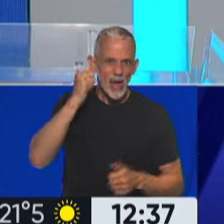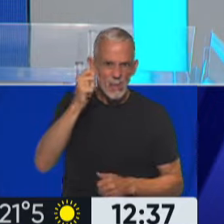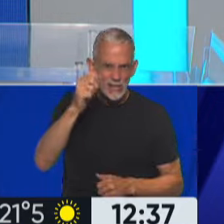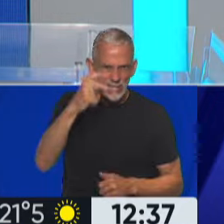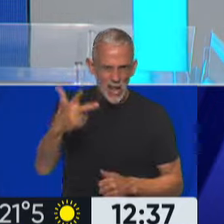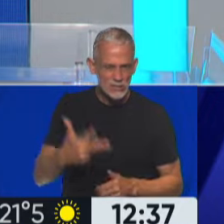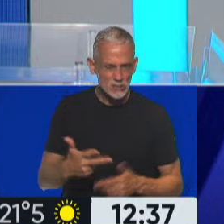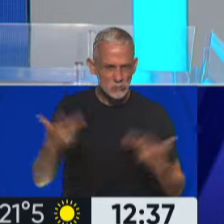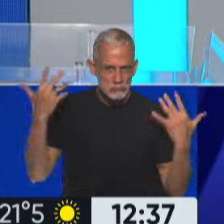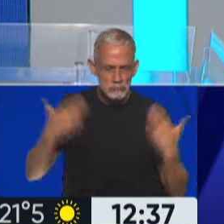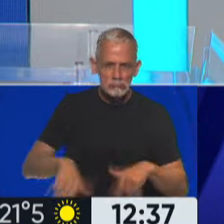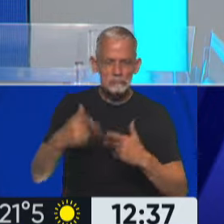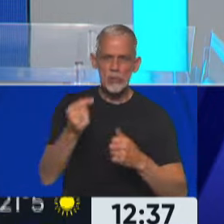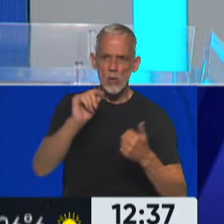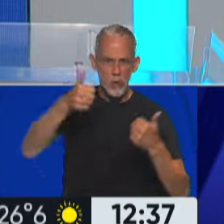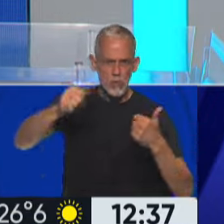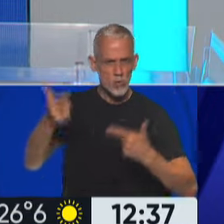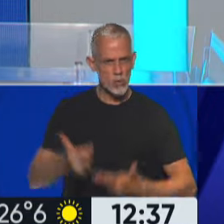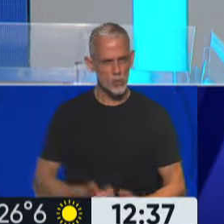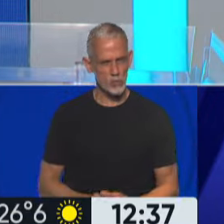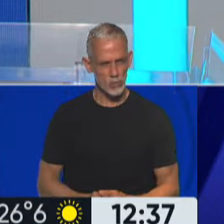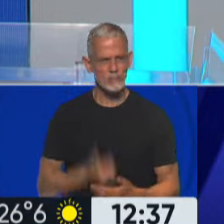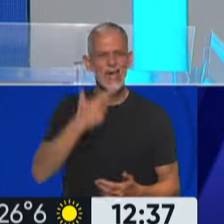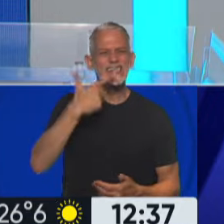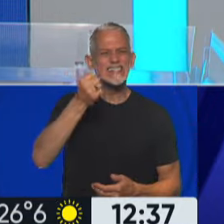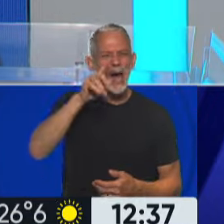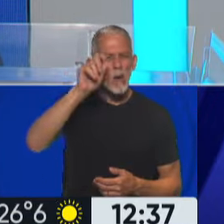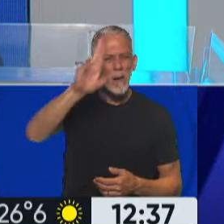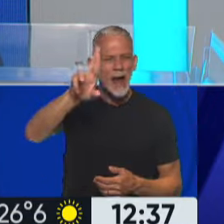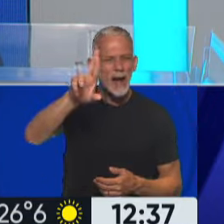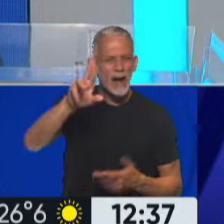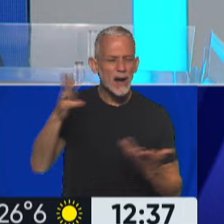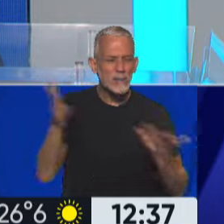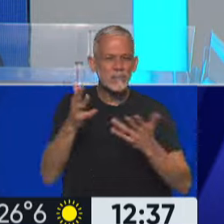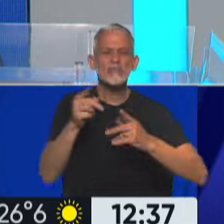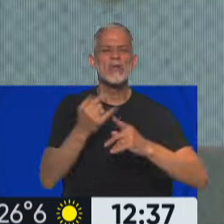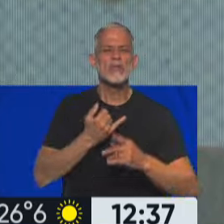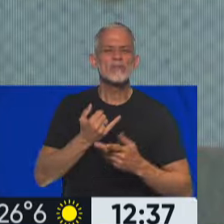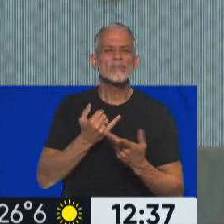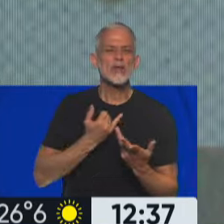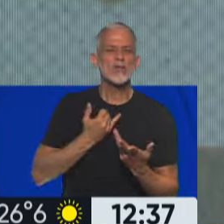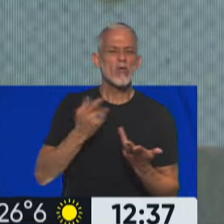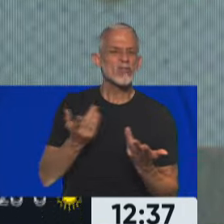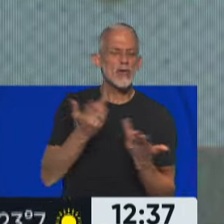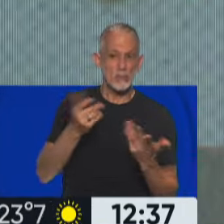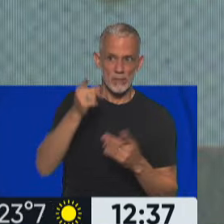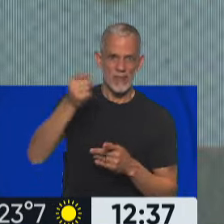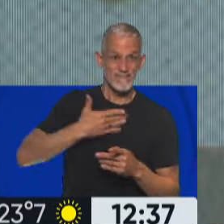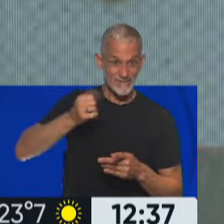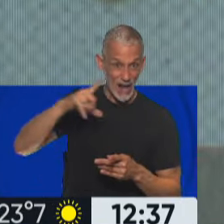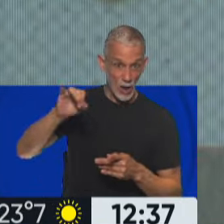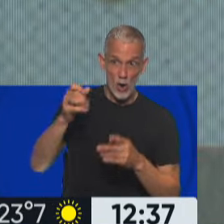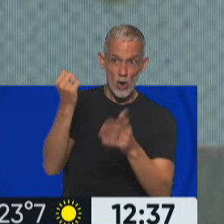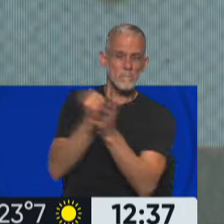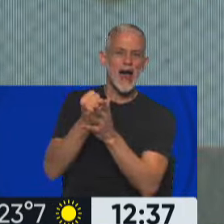segunda Victoria en la temporada hablamos con Maxi sauber es es el destino el Horizonte cercano para Franco